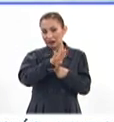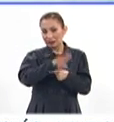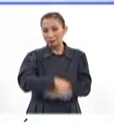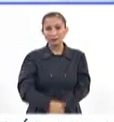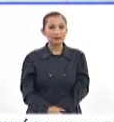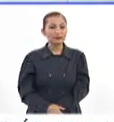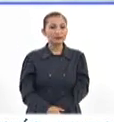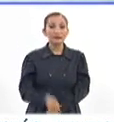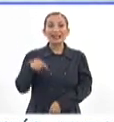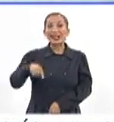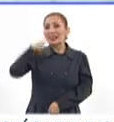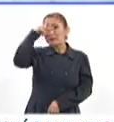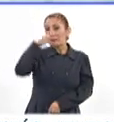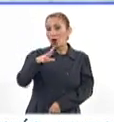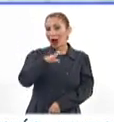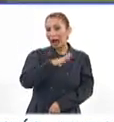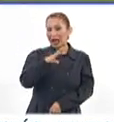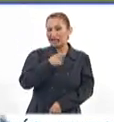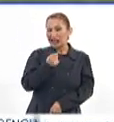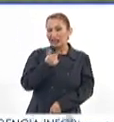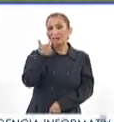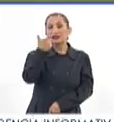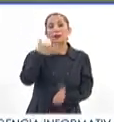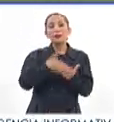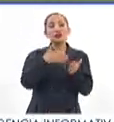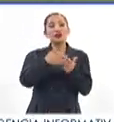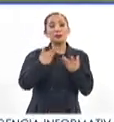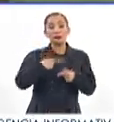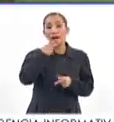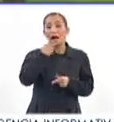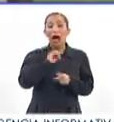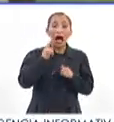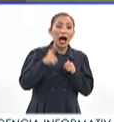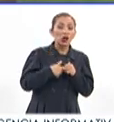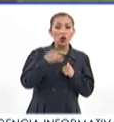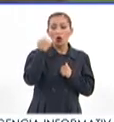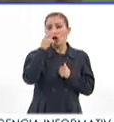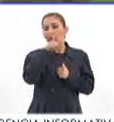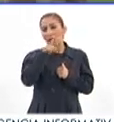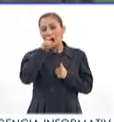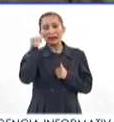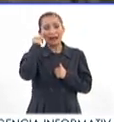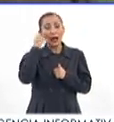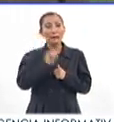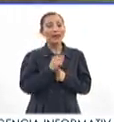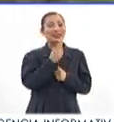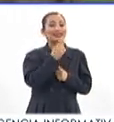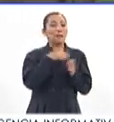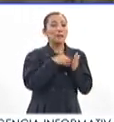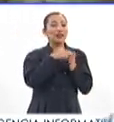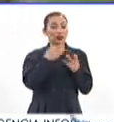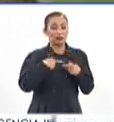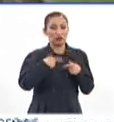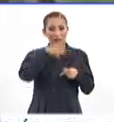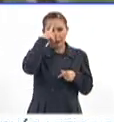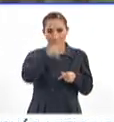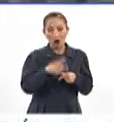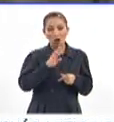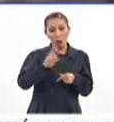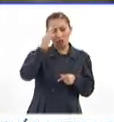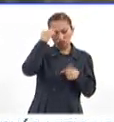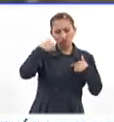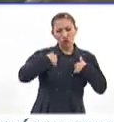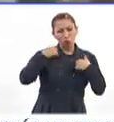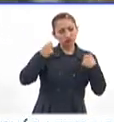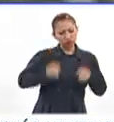Brasil. En nuestro país existen casi 7 millones de hablantes de alguna lengua indígena y más de 25 millones de mexicanos se